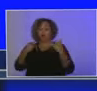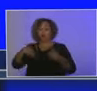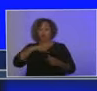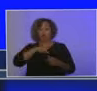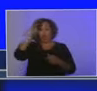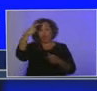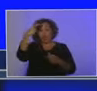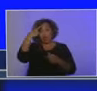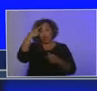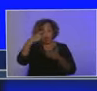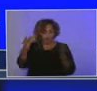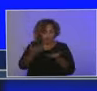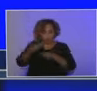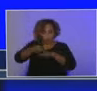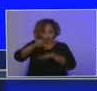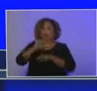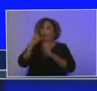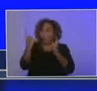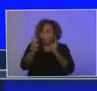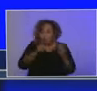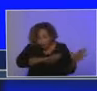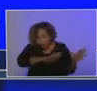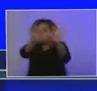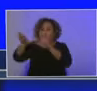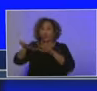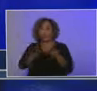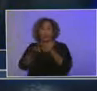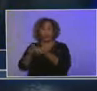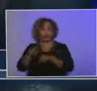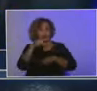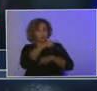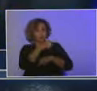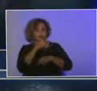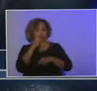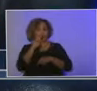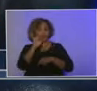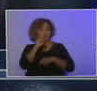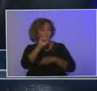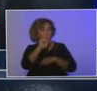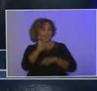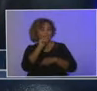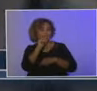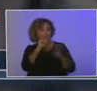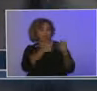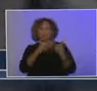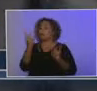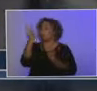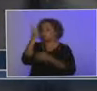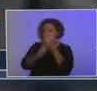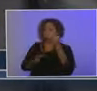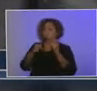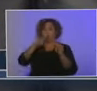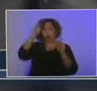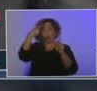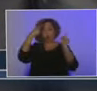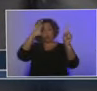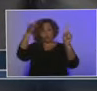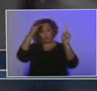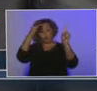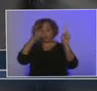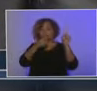gobierno municipal. Es un solo gobierno para darle servicio a la gente. Vivón, ¿y quién tiene la culpa? Dual. Tienes un gobierno federal